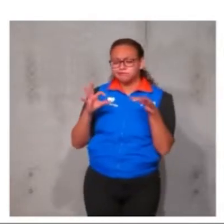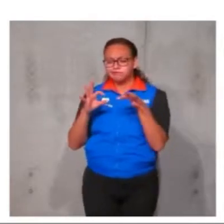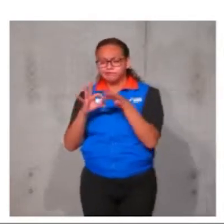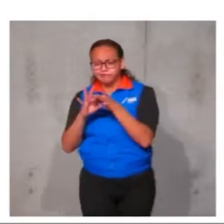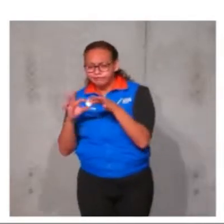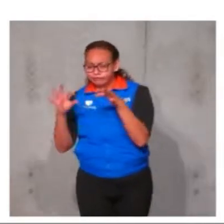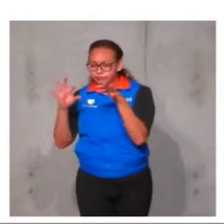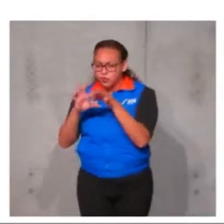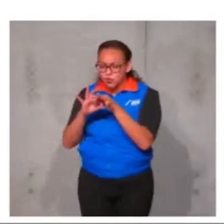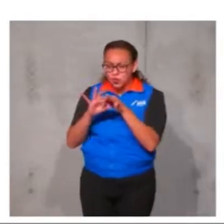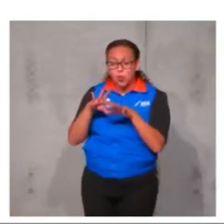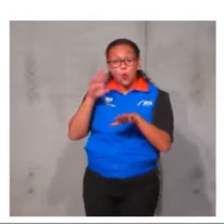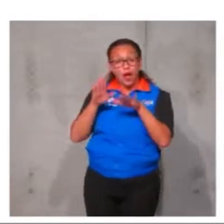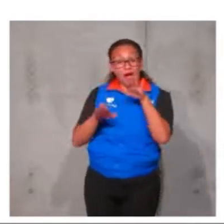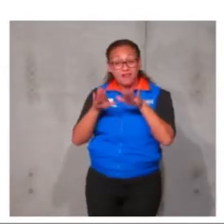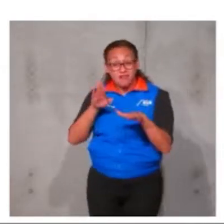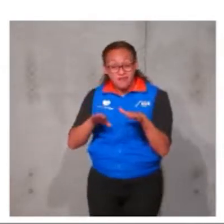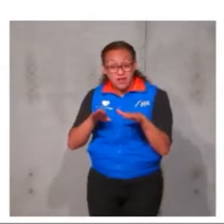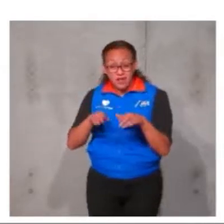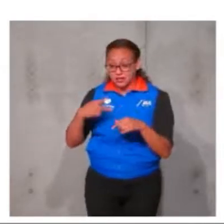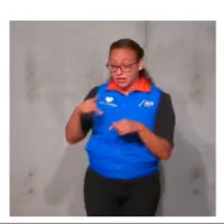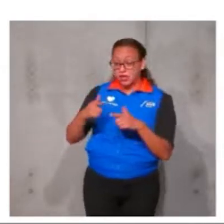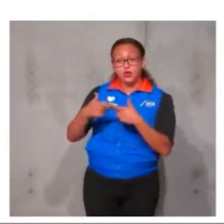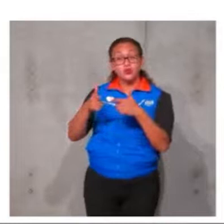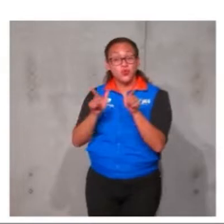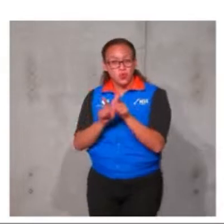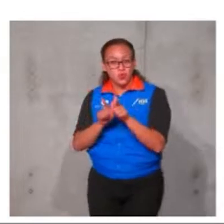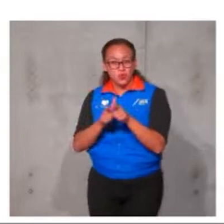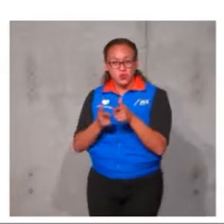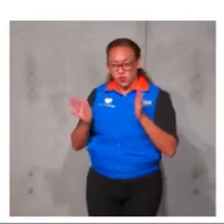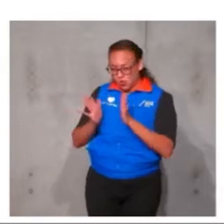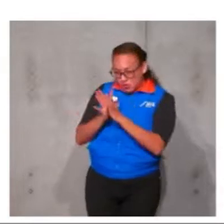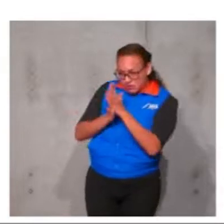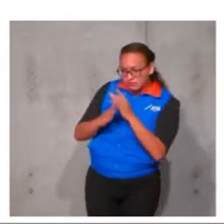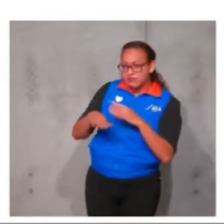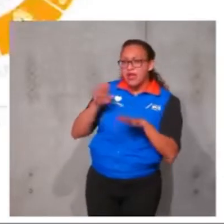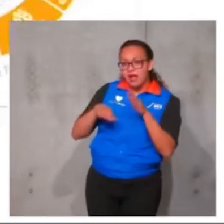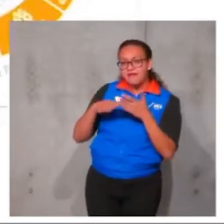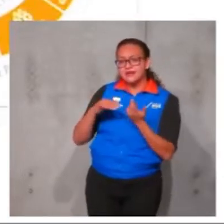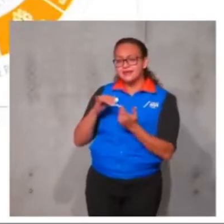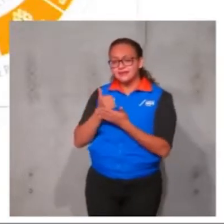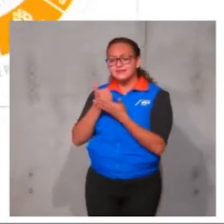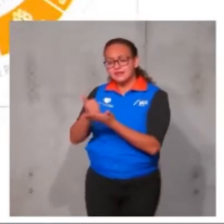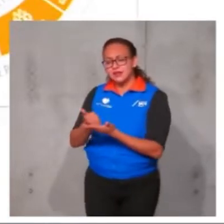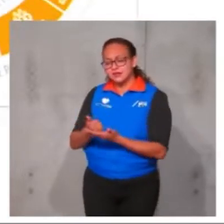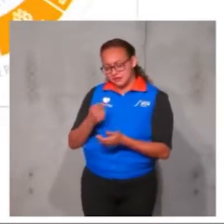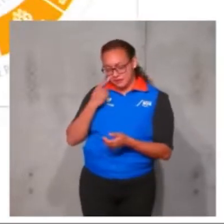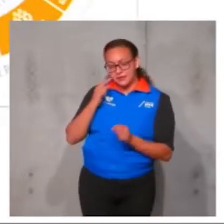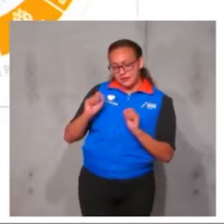una relación o que afectan a sus grupos de interés. Siguiente, por favor.